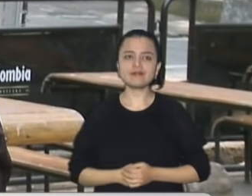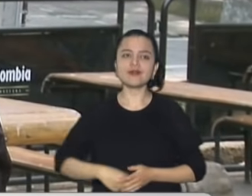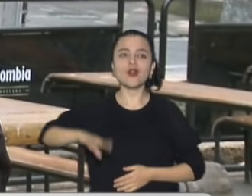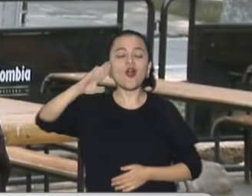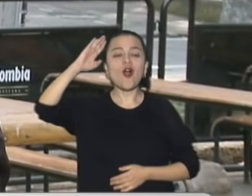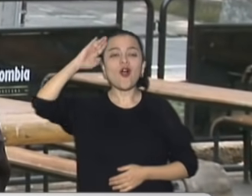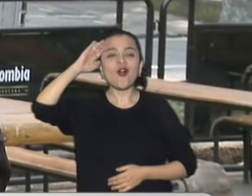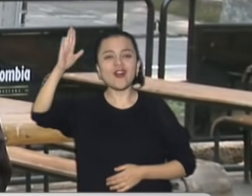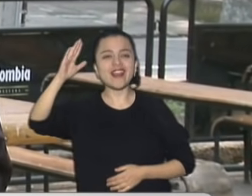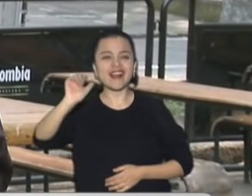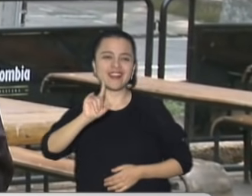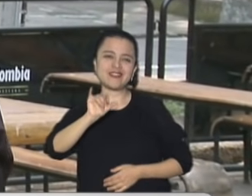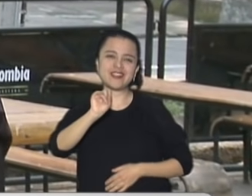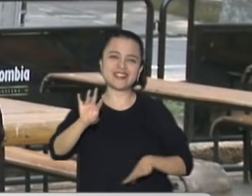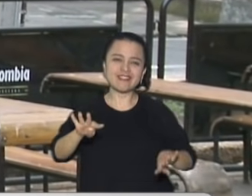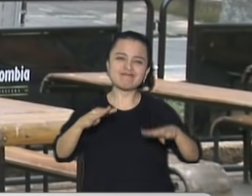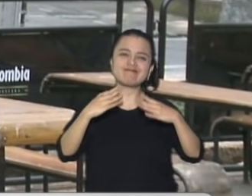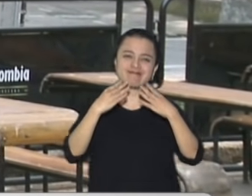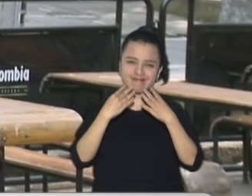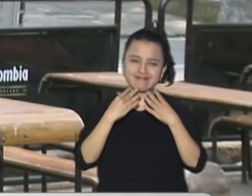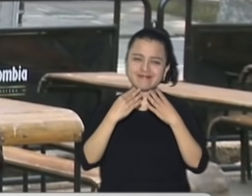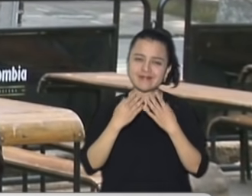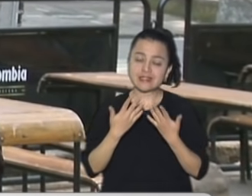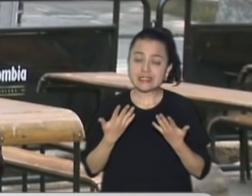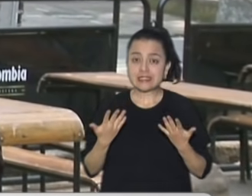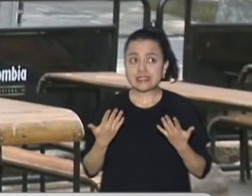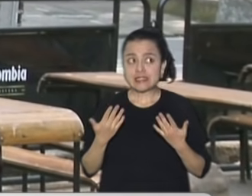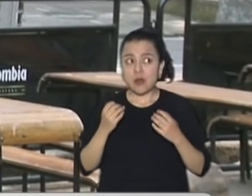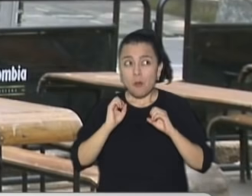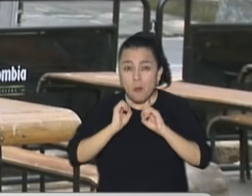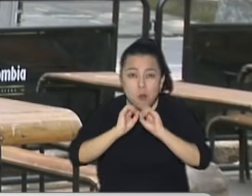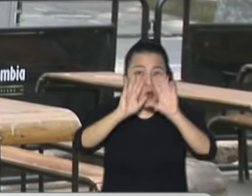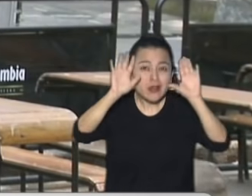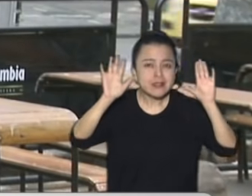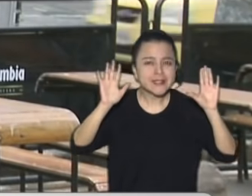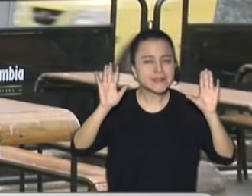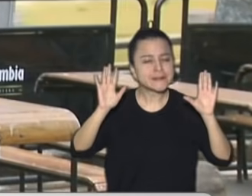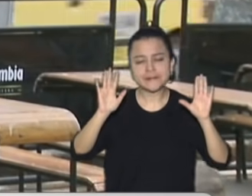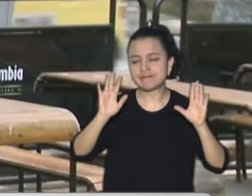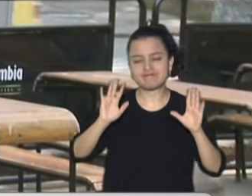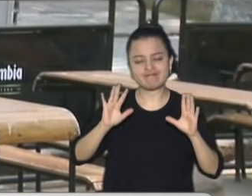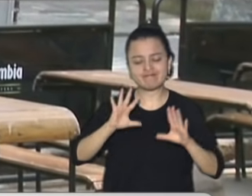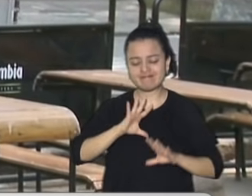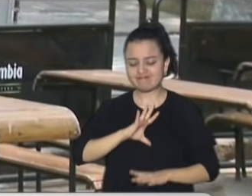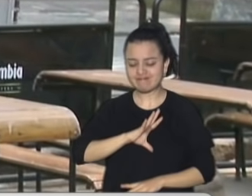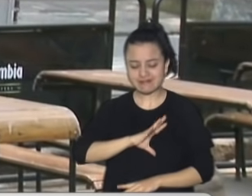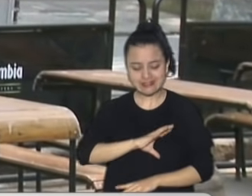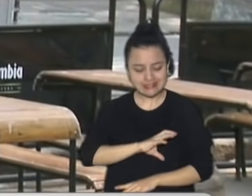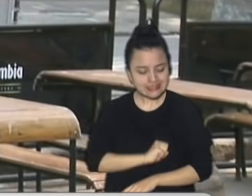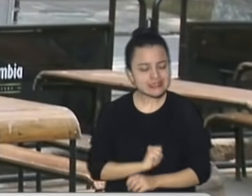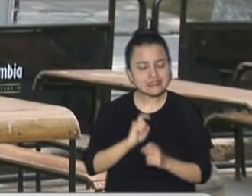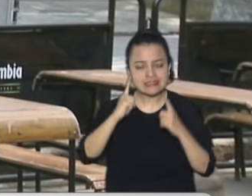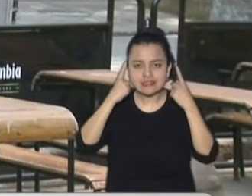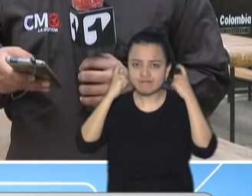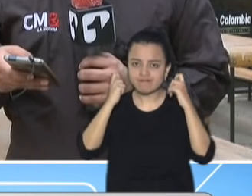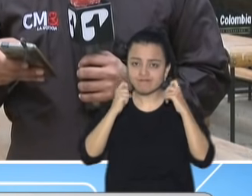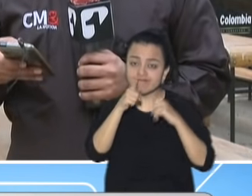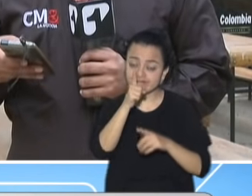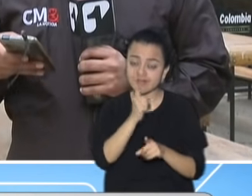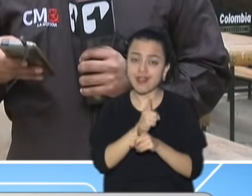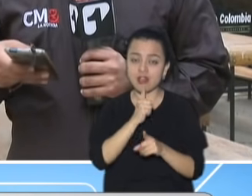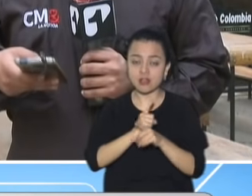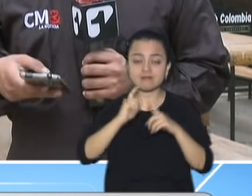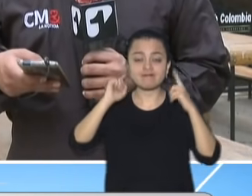Hola Luisa, televidentes, quisiéramos que fueran buenos días, pero no lo es. Este panorama es bastante preocupante, como usted lo acaba de